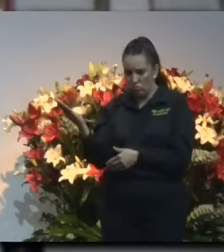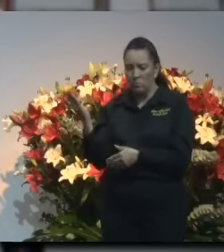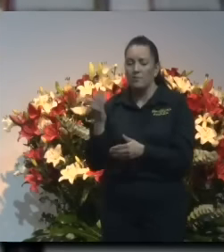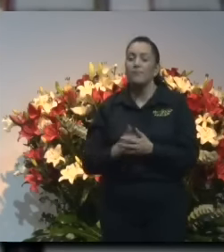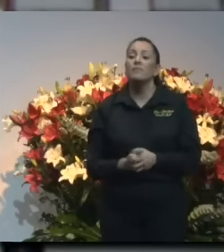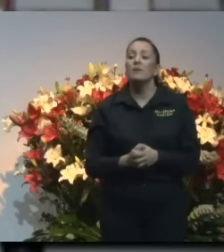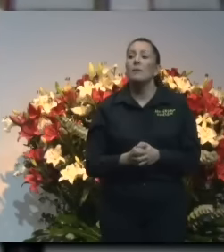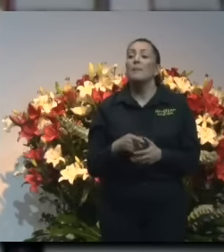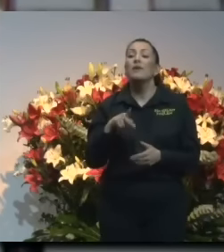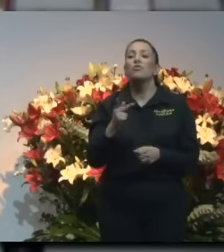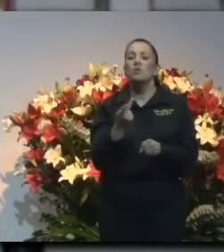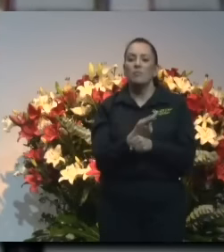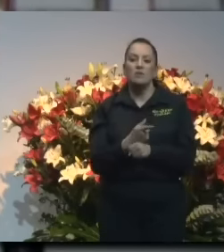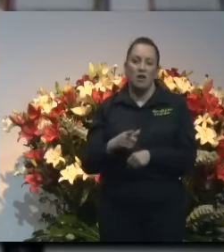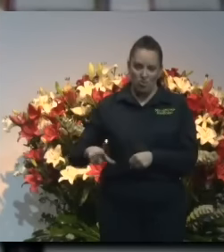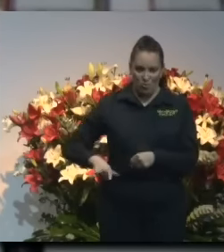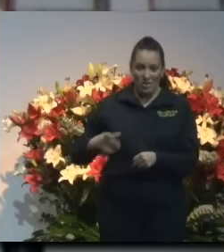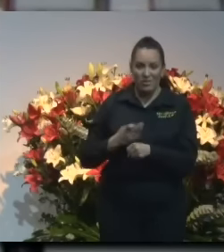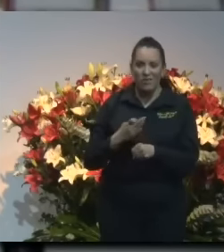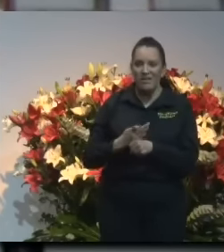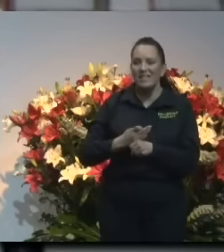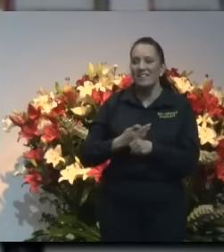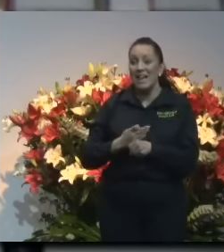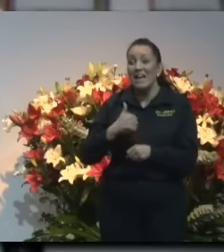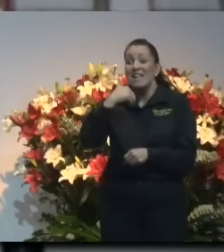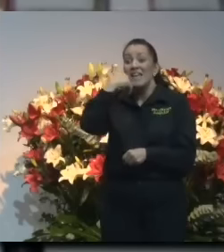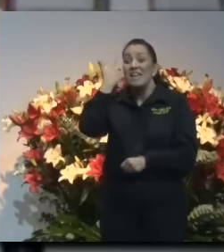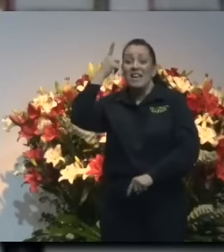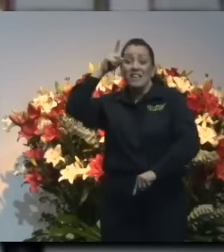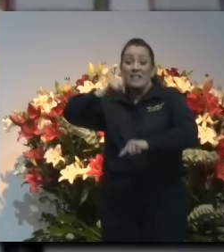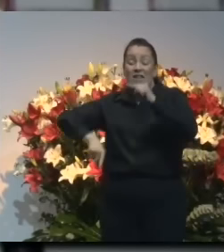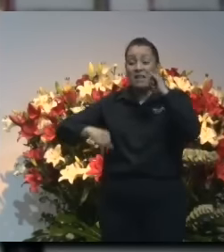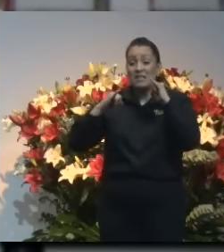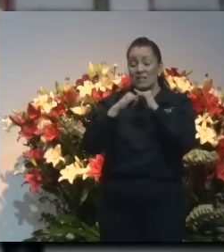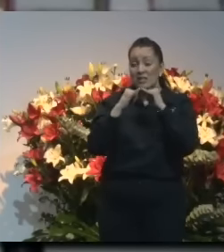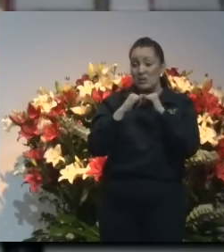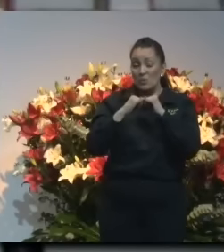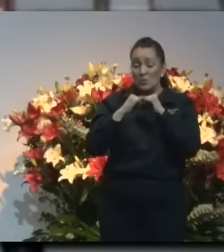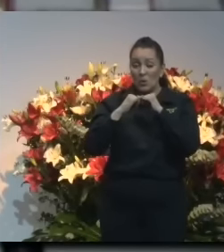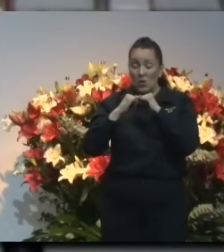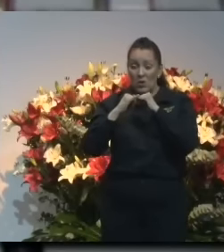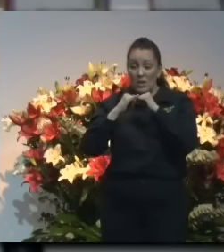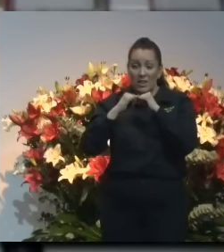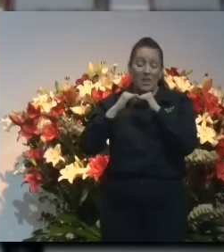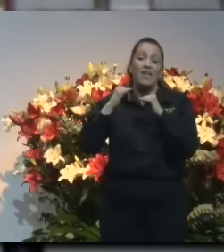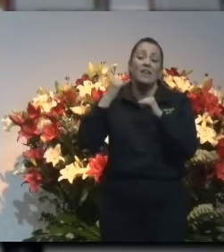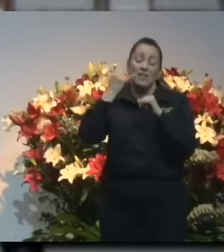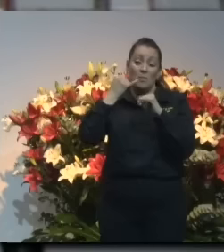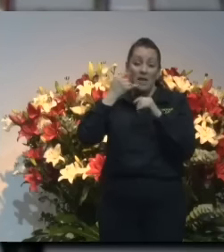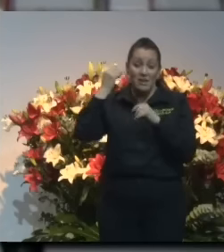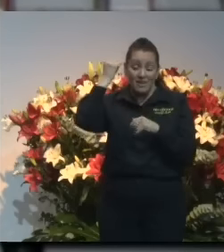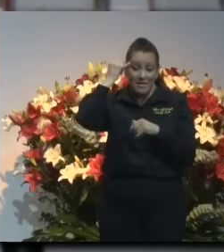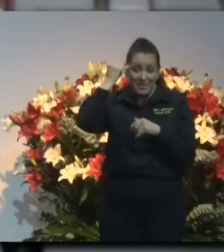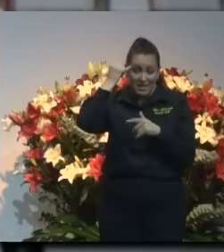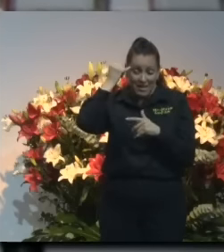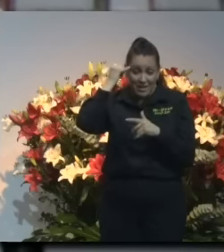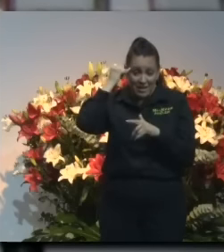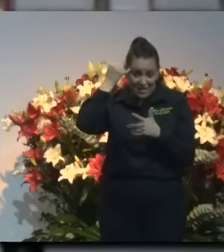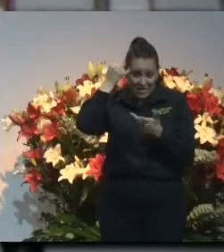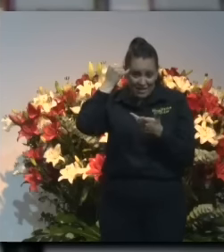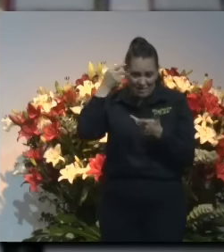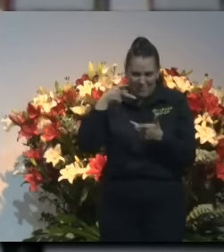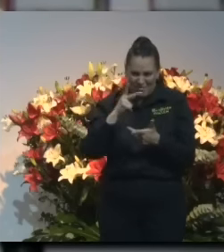es que intentó quitar el Instituto Nacional de Lenguas Indígenas. Es increíble. Cuando lo que tendríamos que es